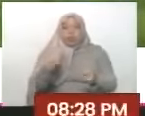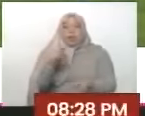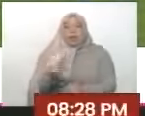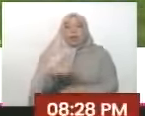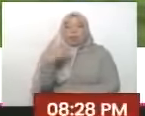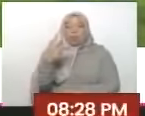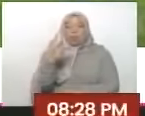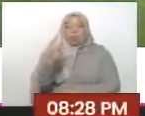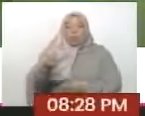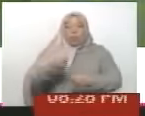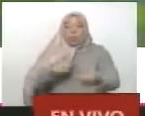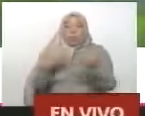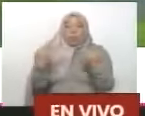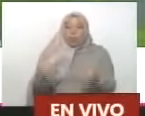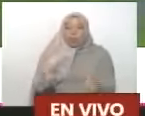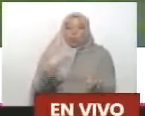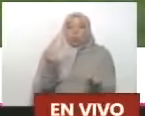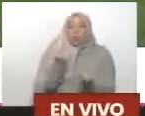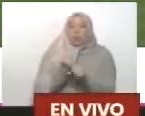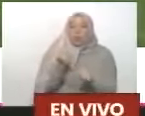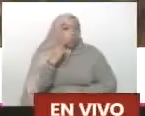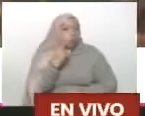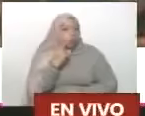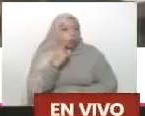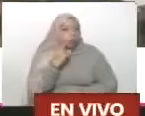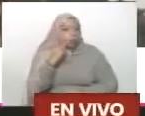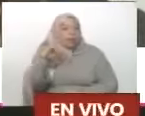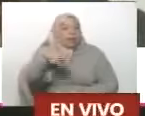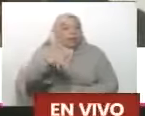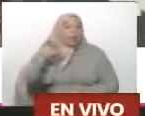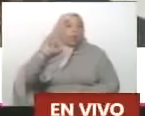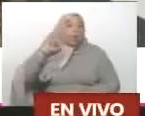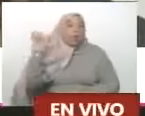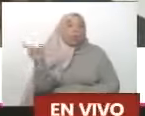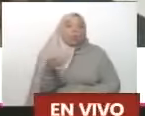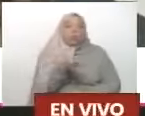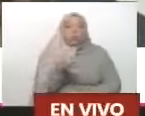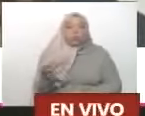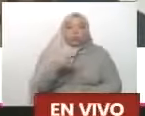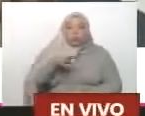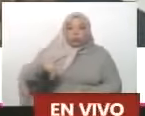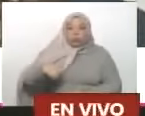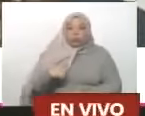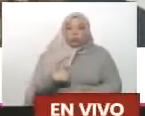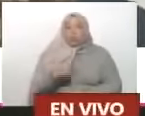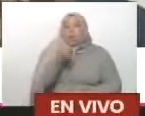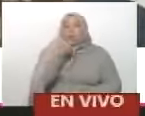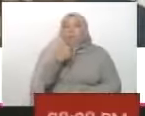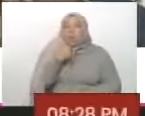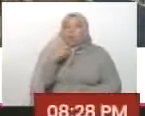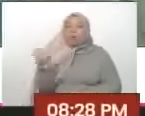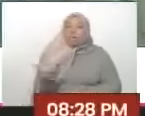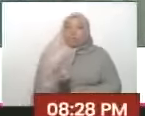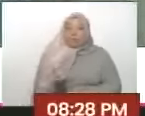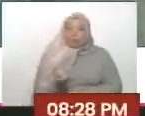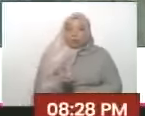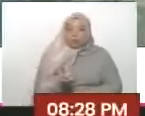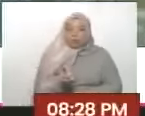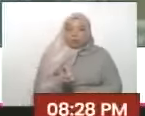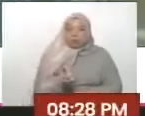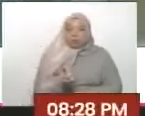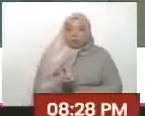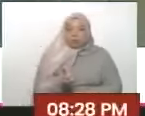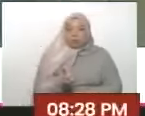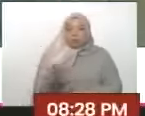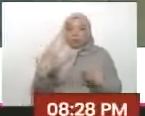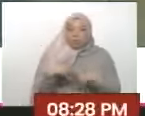la circulación de cuatro canales. Dos que van hacia el norte y dos que van hacia el sur. Es por ello que